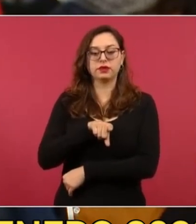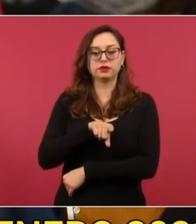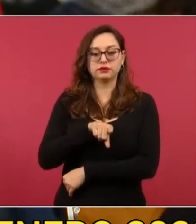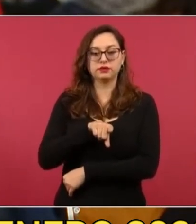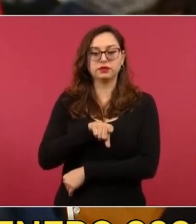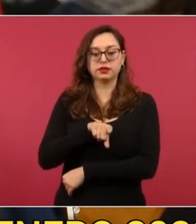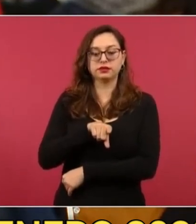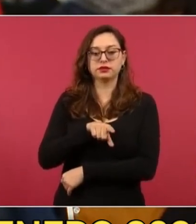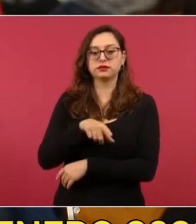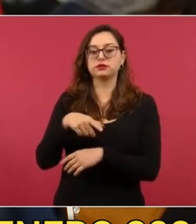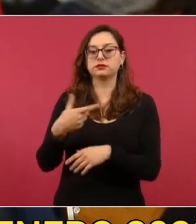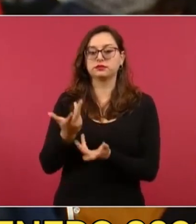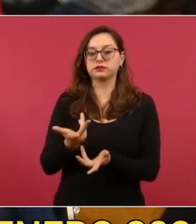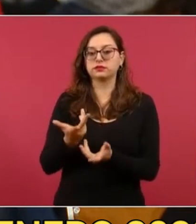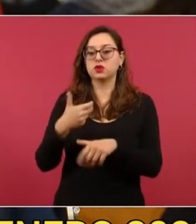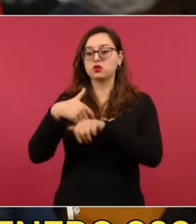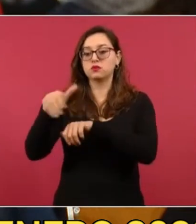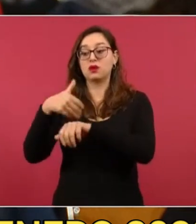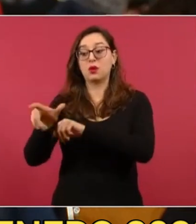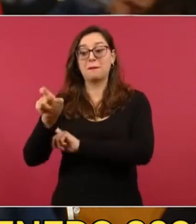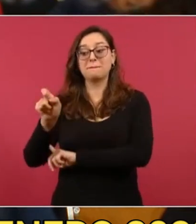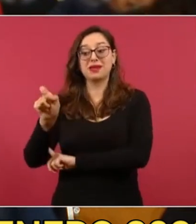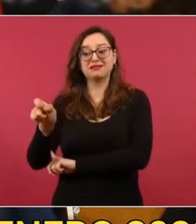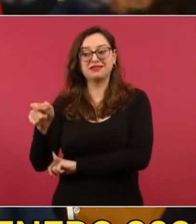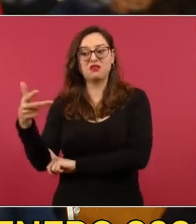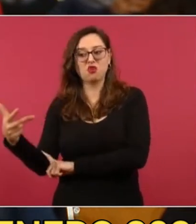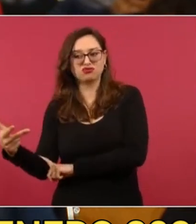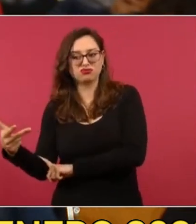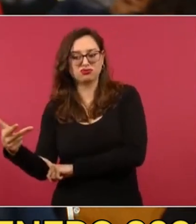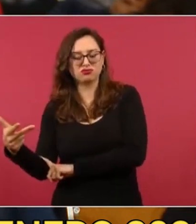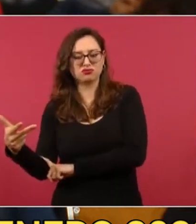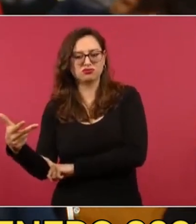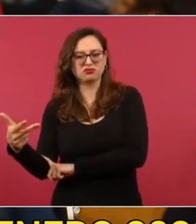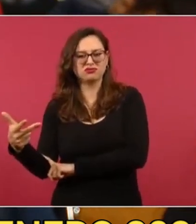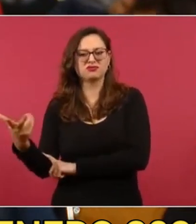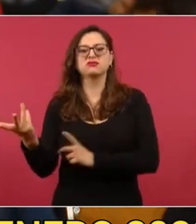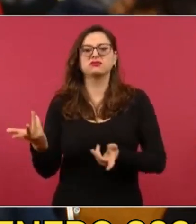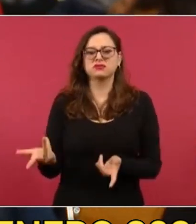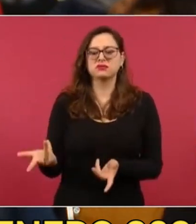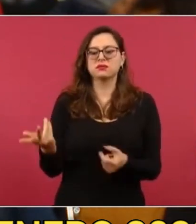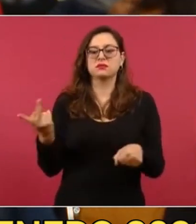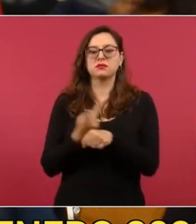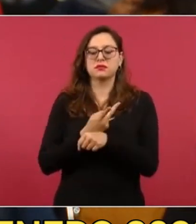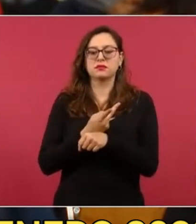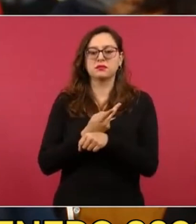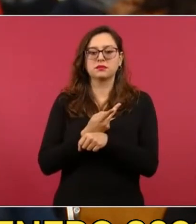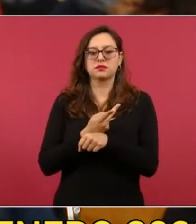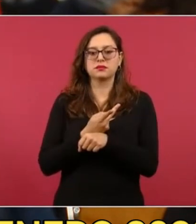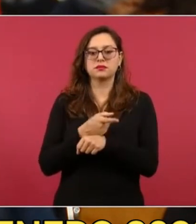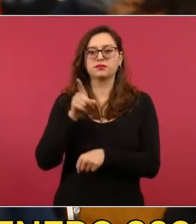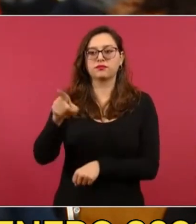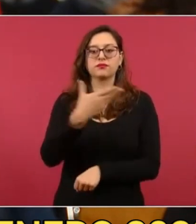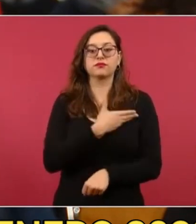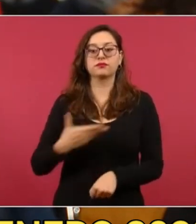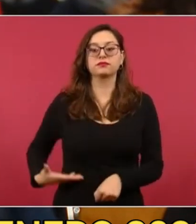de Puerto Morelos con número 28, el cual pues a través de acuerdos con la hoy